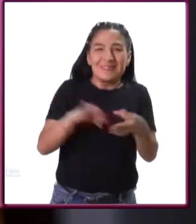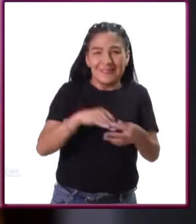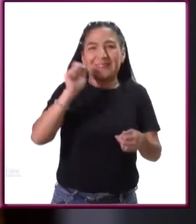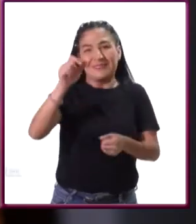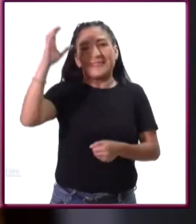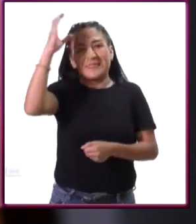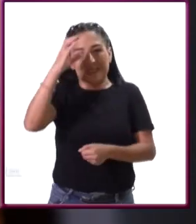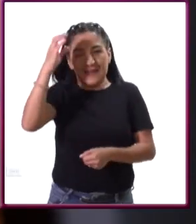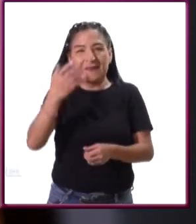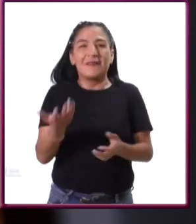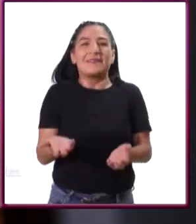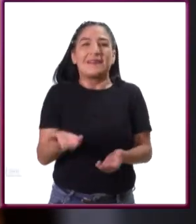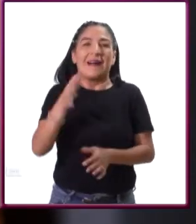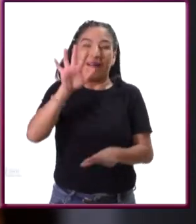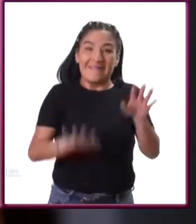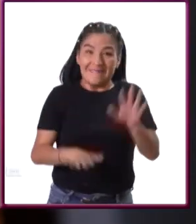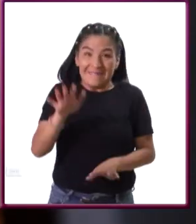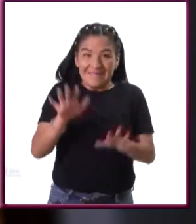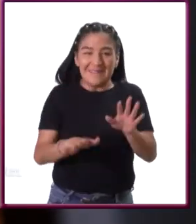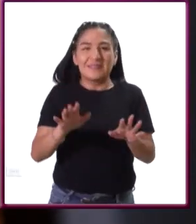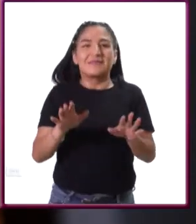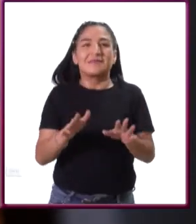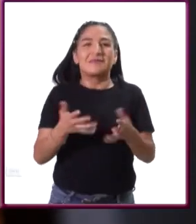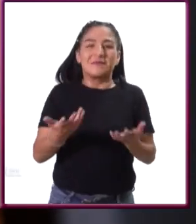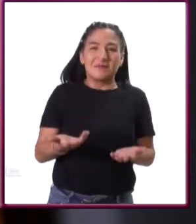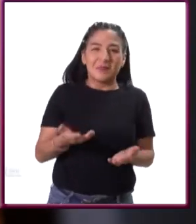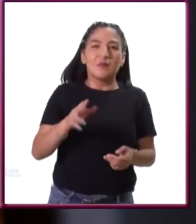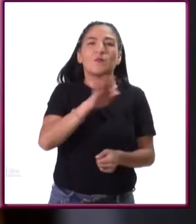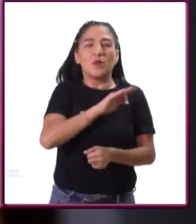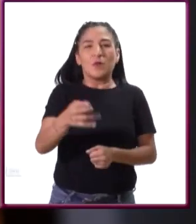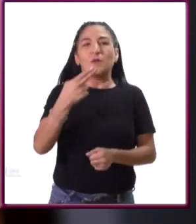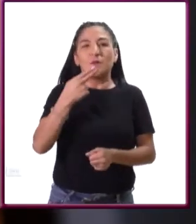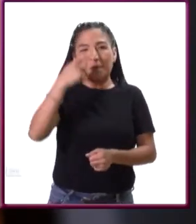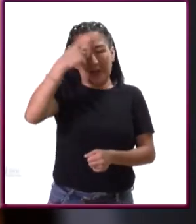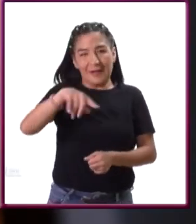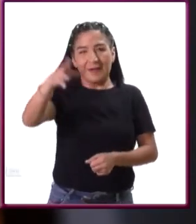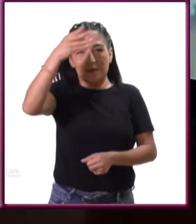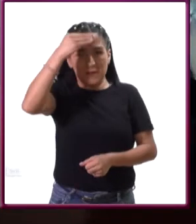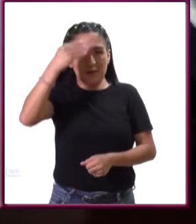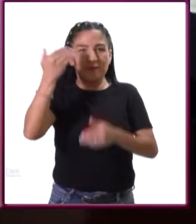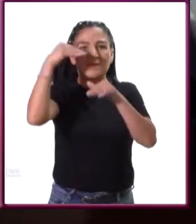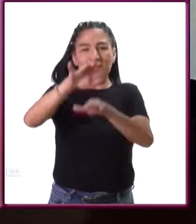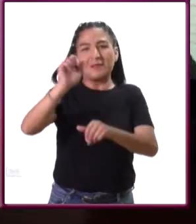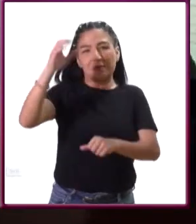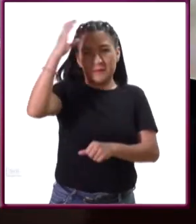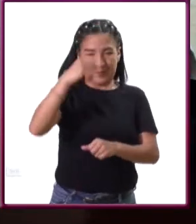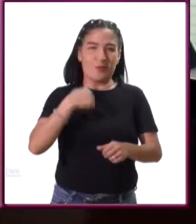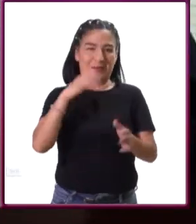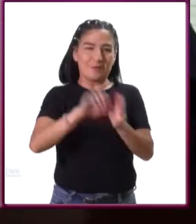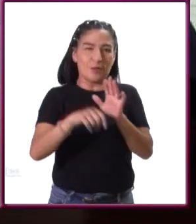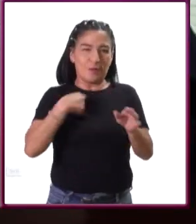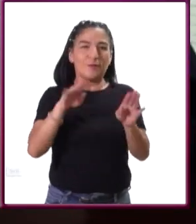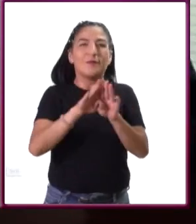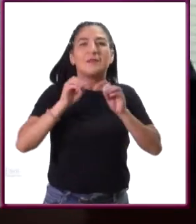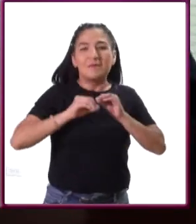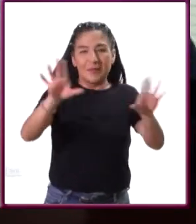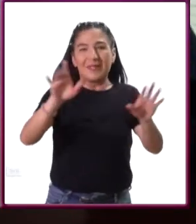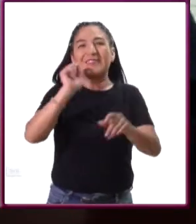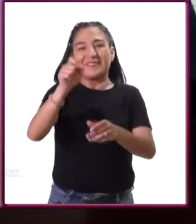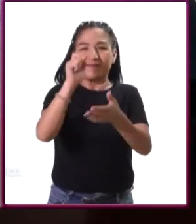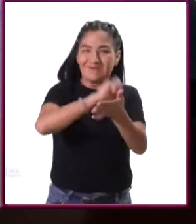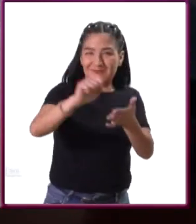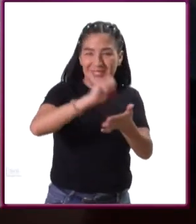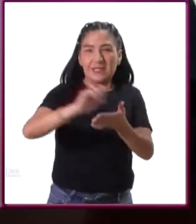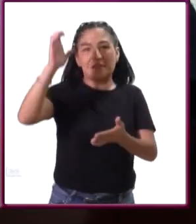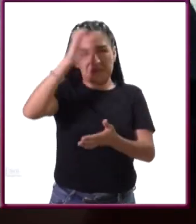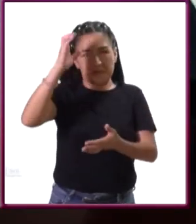veras, incluso se utilizar para aprender sobre ciencia, ¿no? Yo como divulgador científico muchas veces uso ejemplos sacados de la literatura.